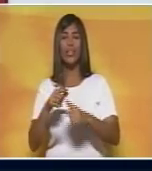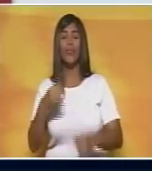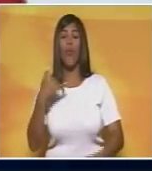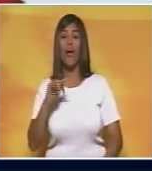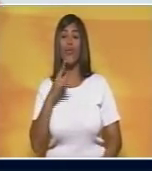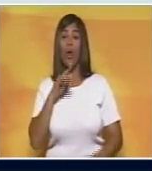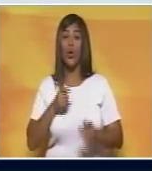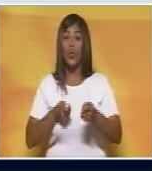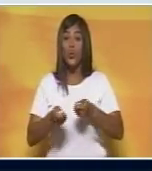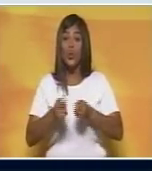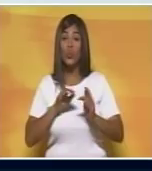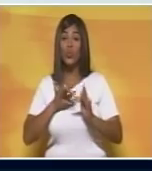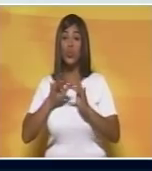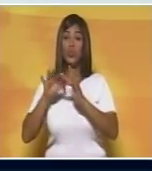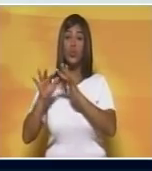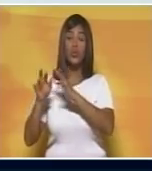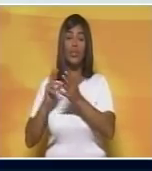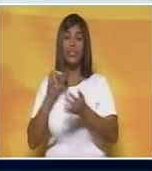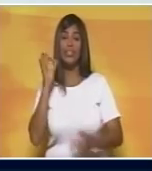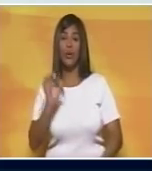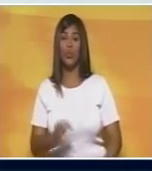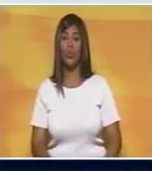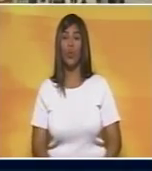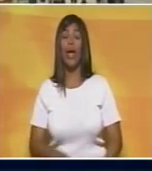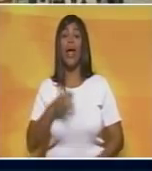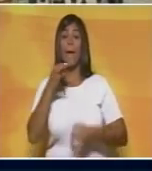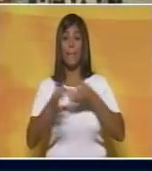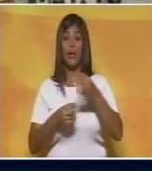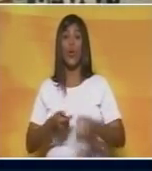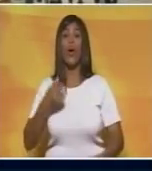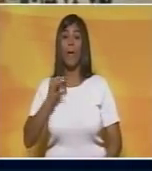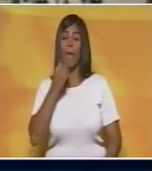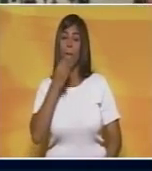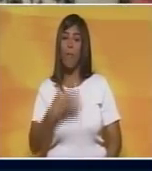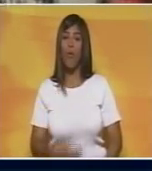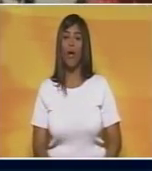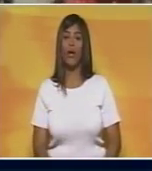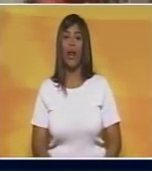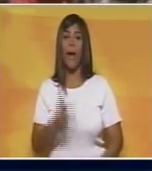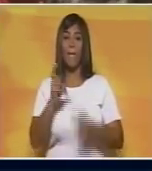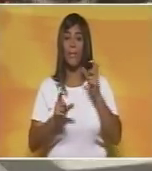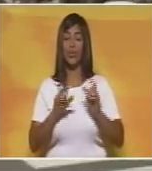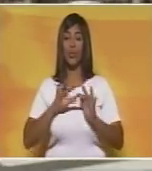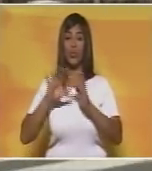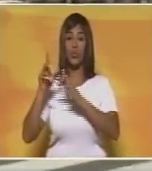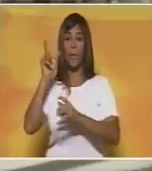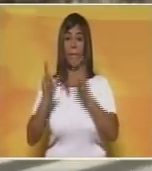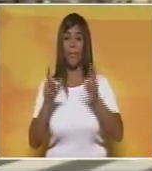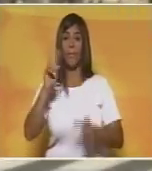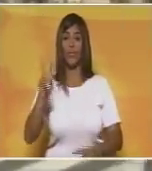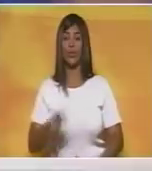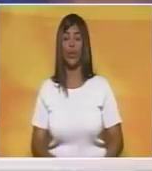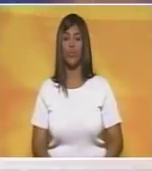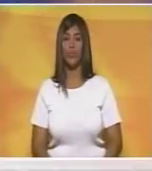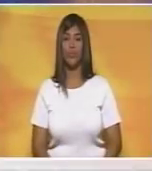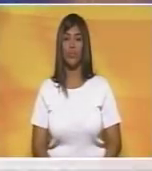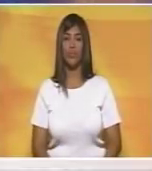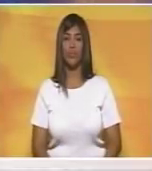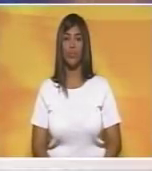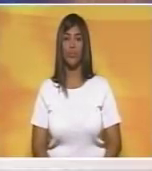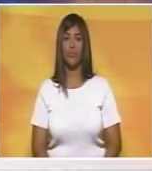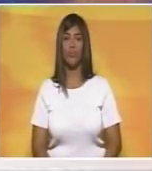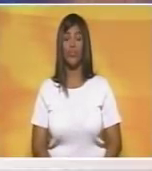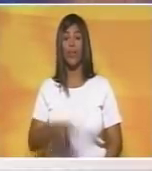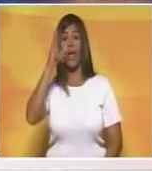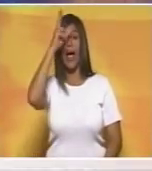una migración más ordenada y segura. Añadió que también aporta mayores beneficios para los migrantes venezolanos.